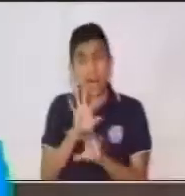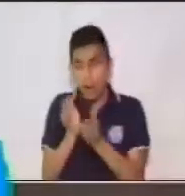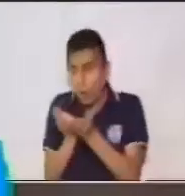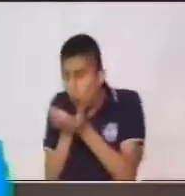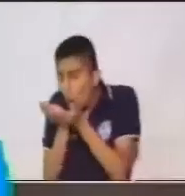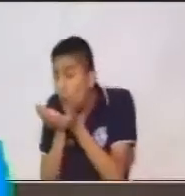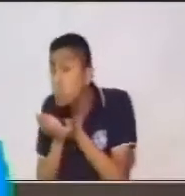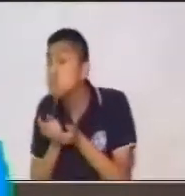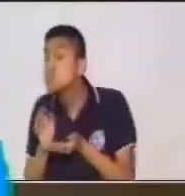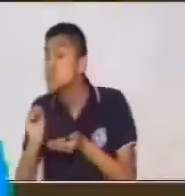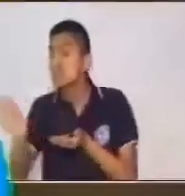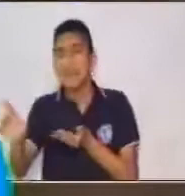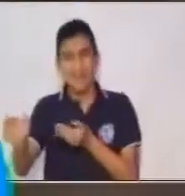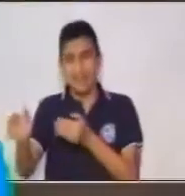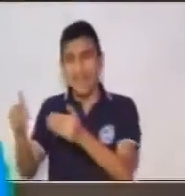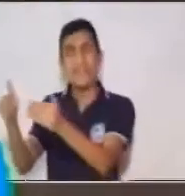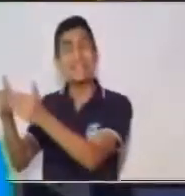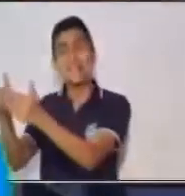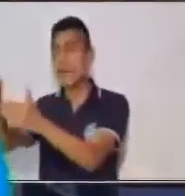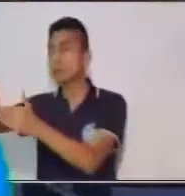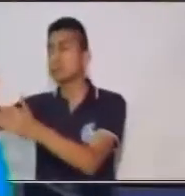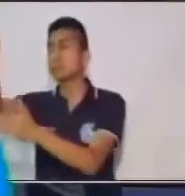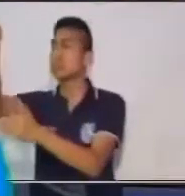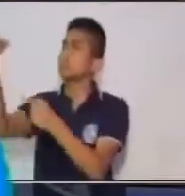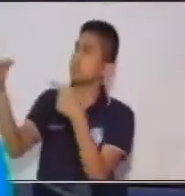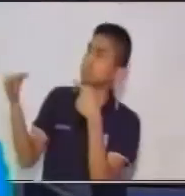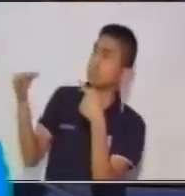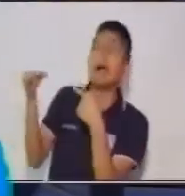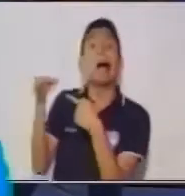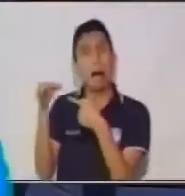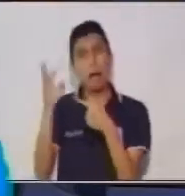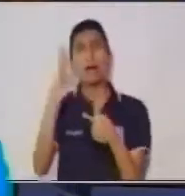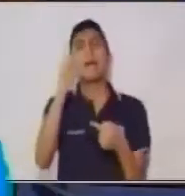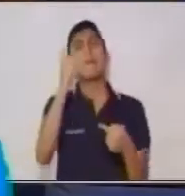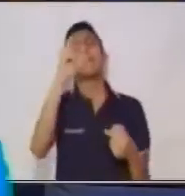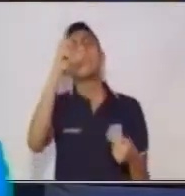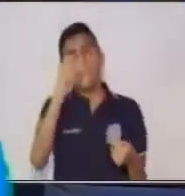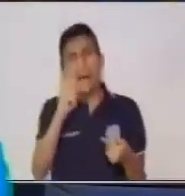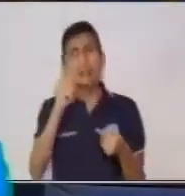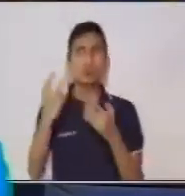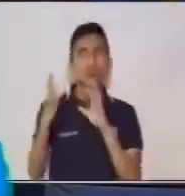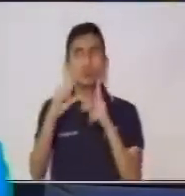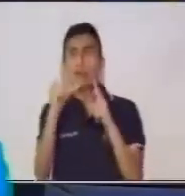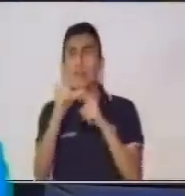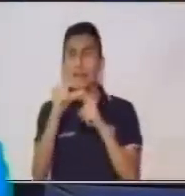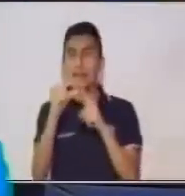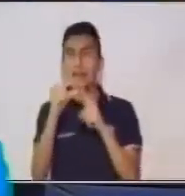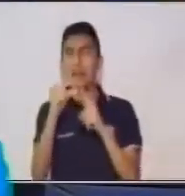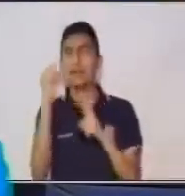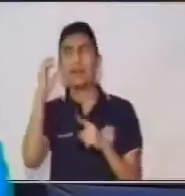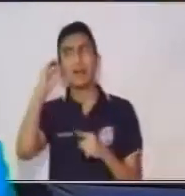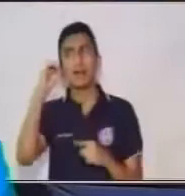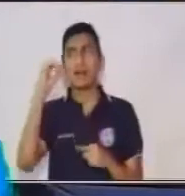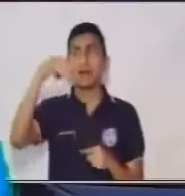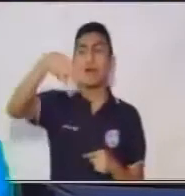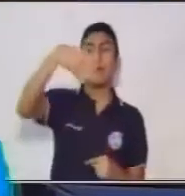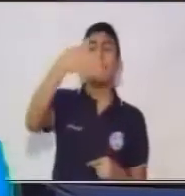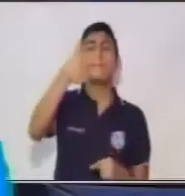Nos llevó hacia este lado. Y dice que barco rima con